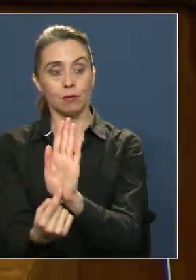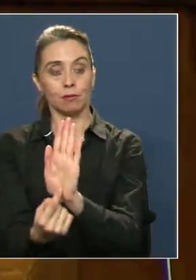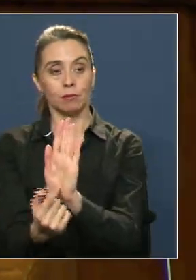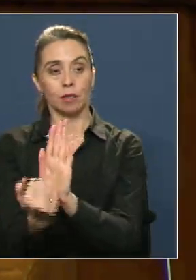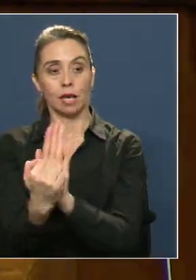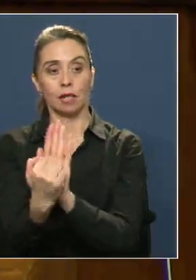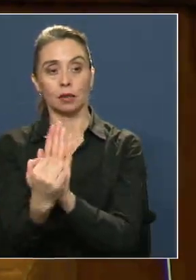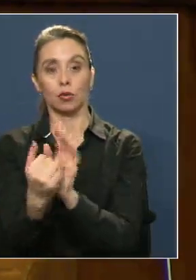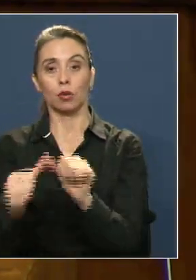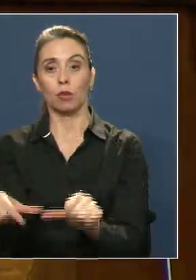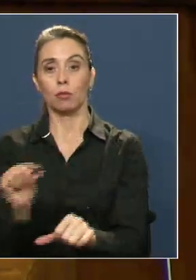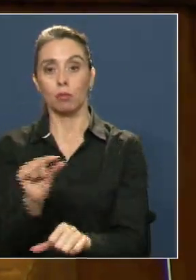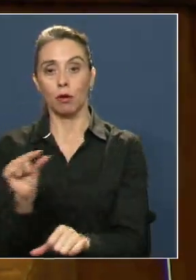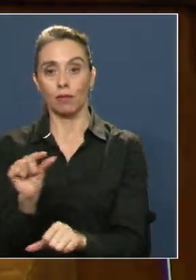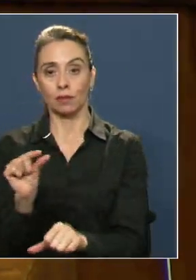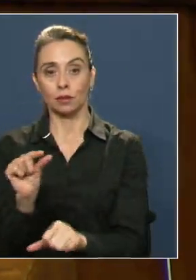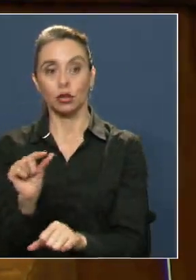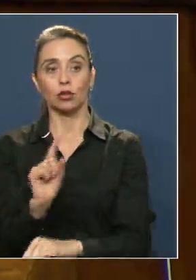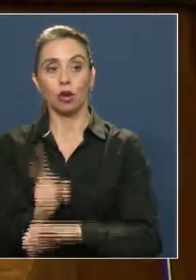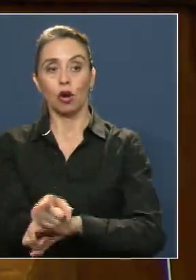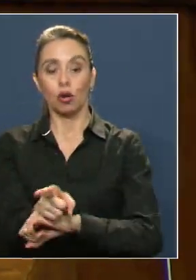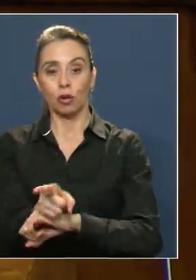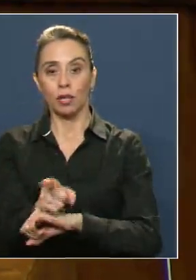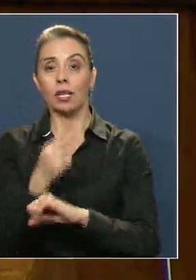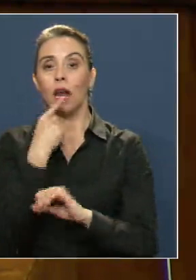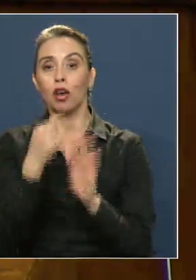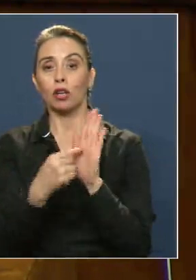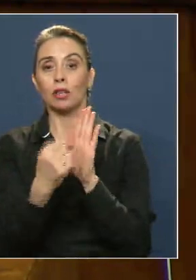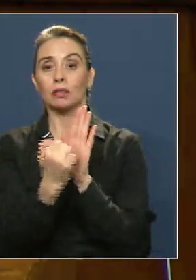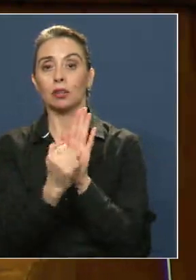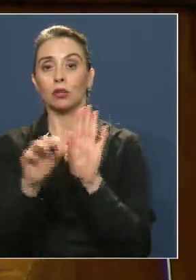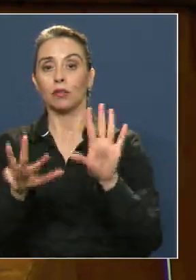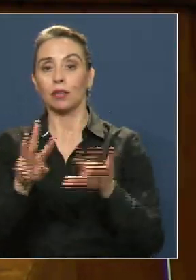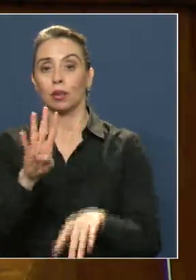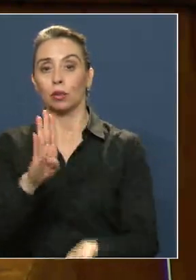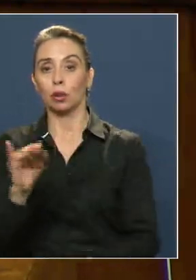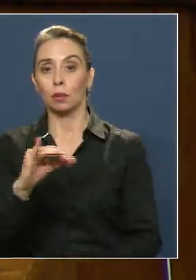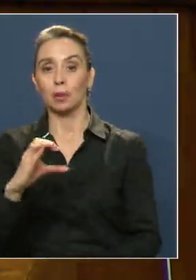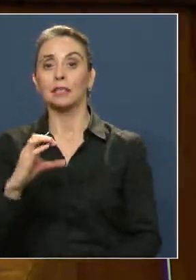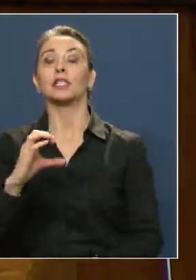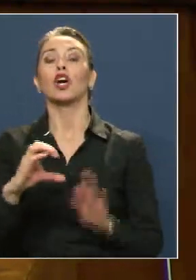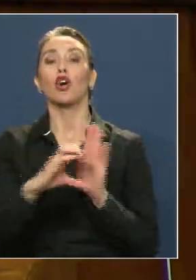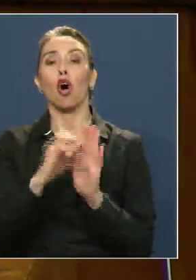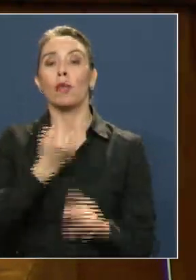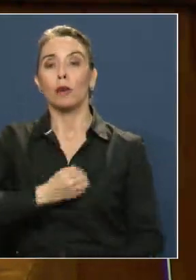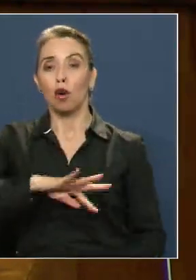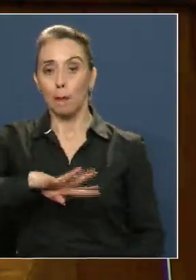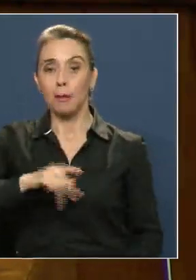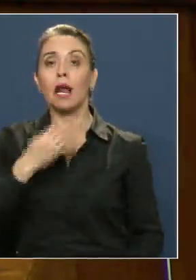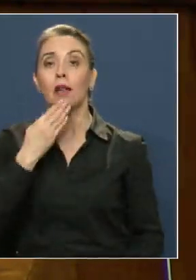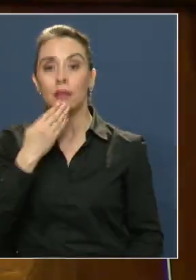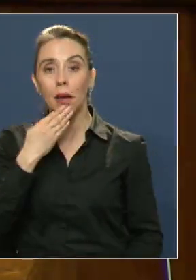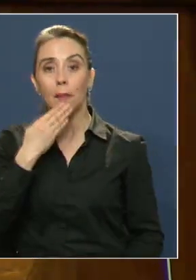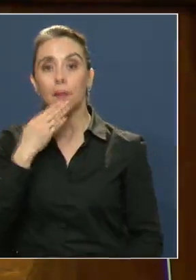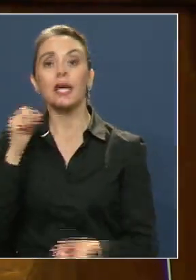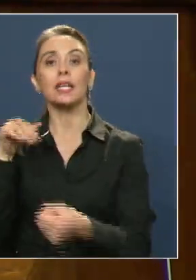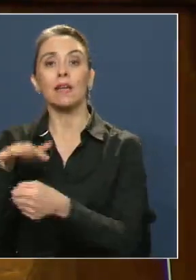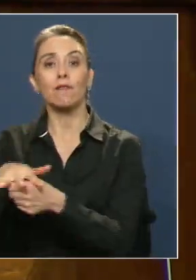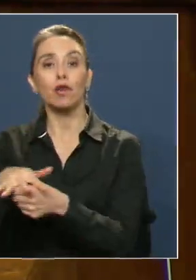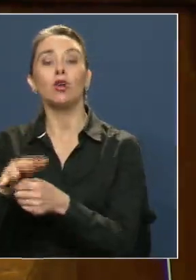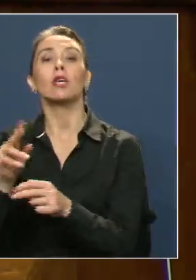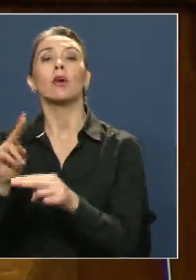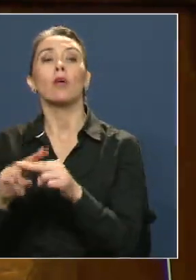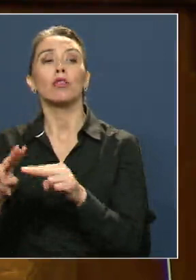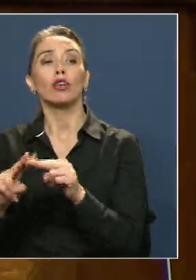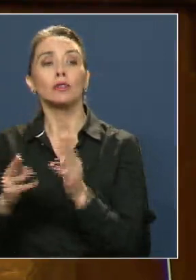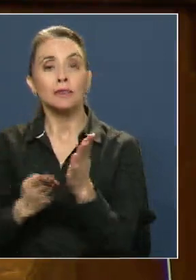el artículo transitorio mandata que lo dispuesto en el artículo 94 bis del Código Penal se aplique también a los hechos punibles cometidos